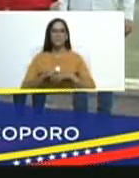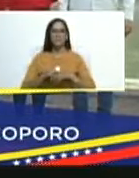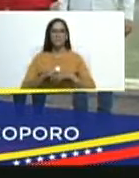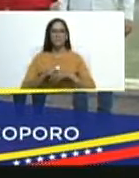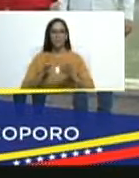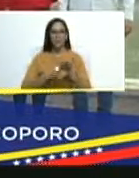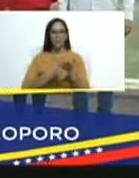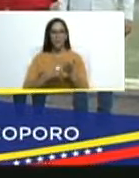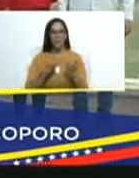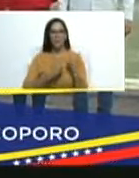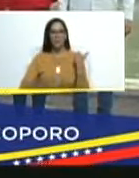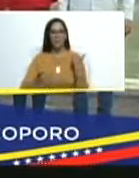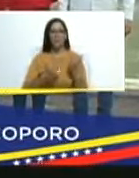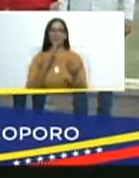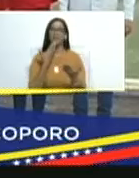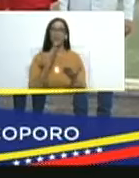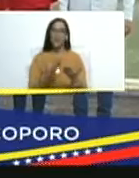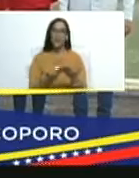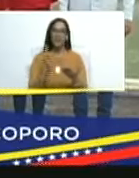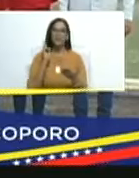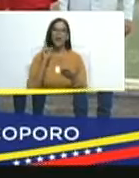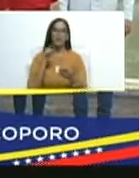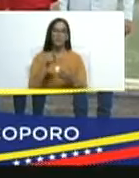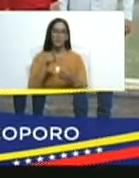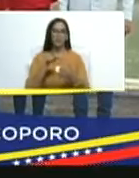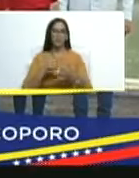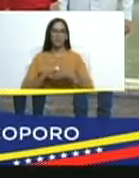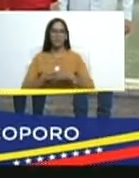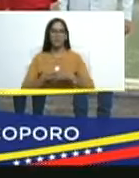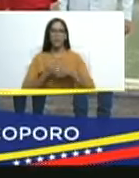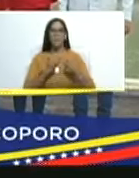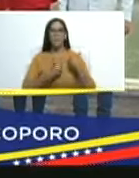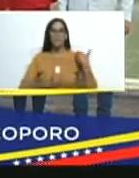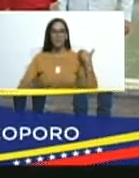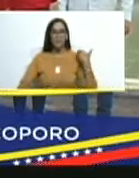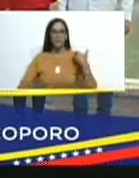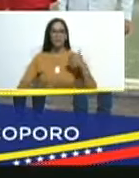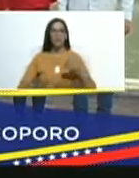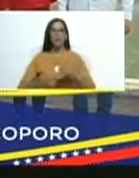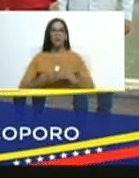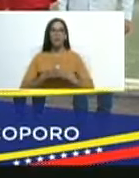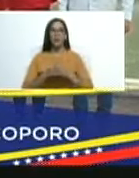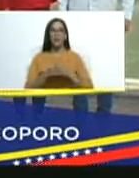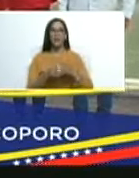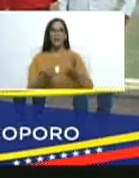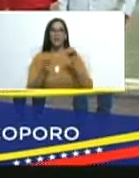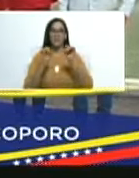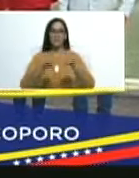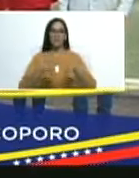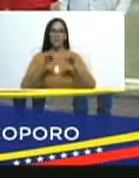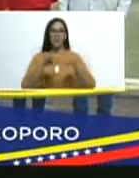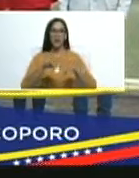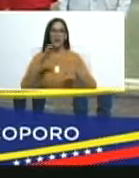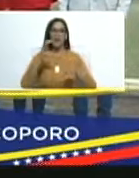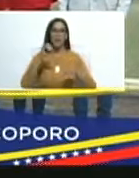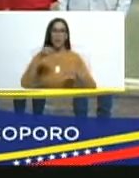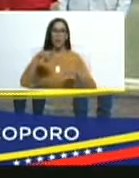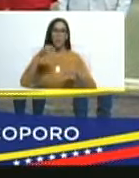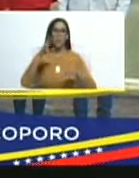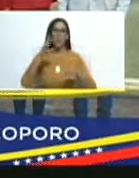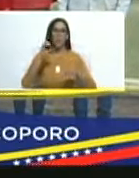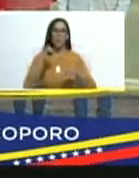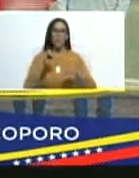¿Verdad, presidente? Y dándole las gracias a usted, presidente, por haber sembrado el coporo en el estado